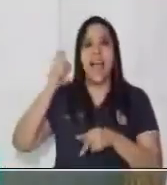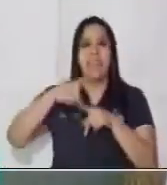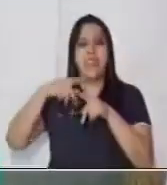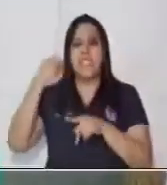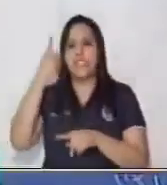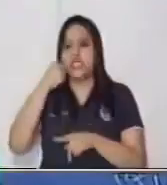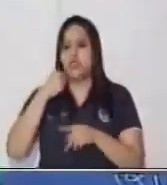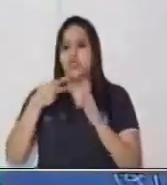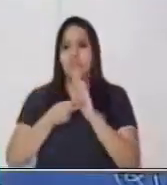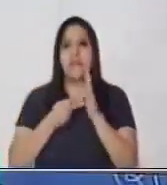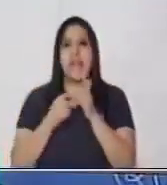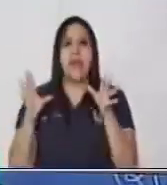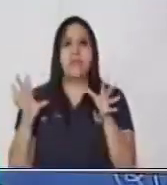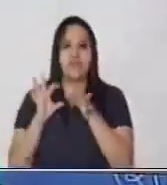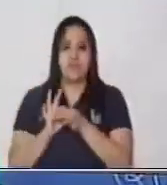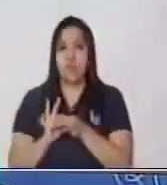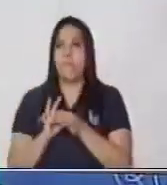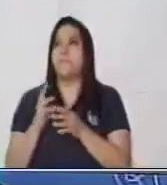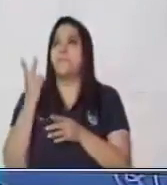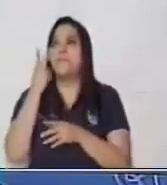también, y está la